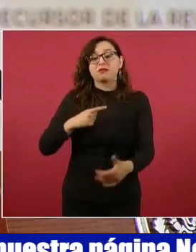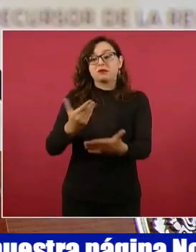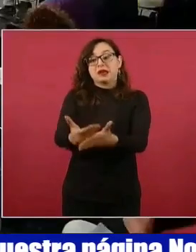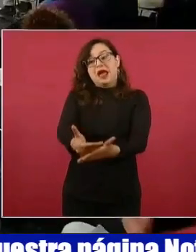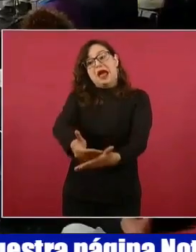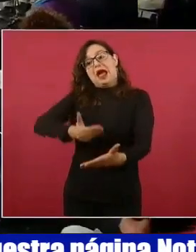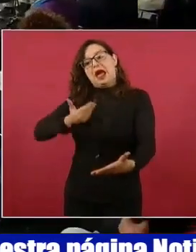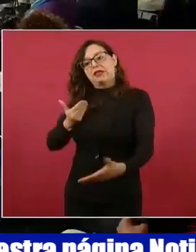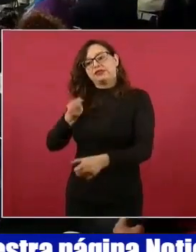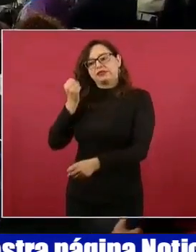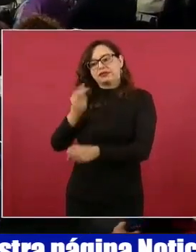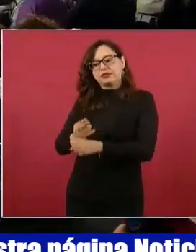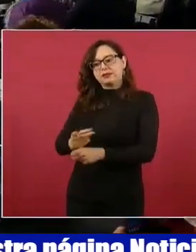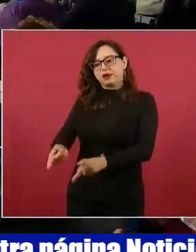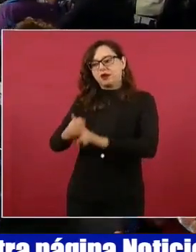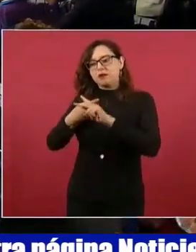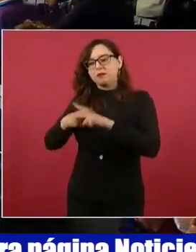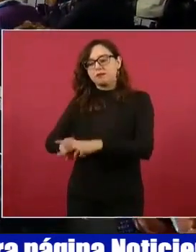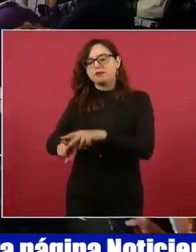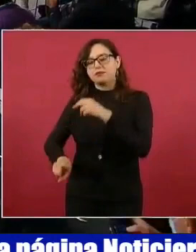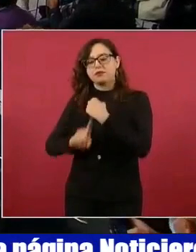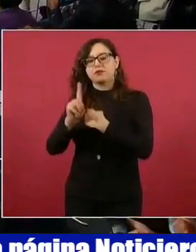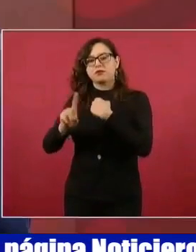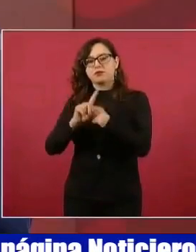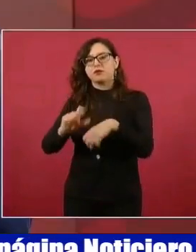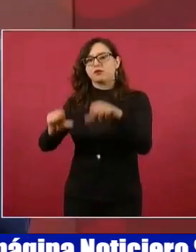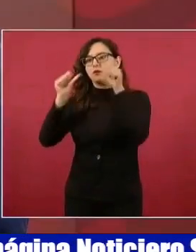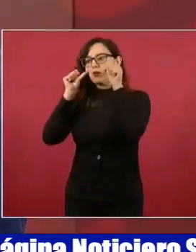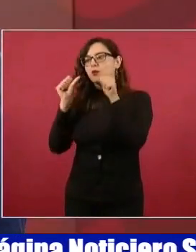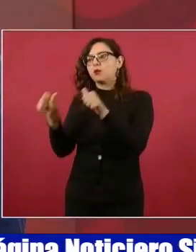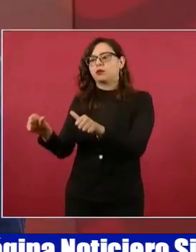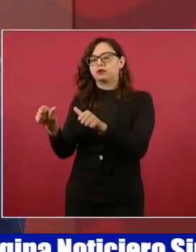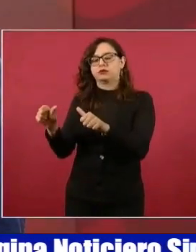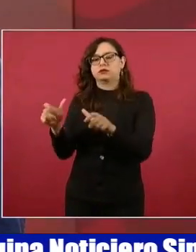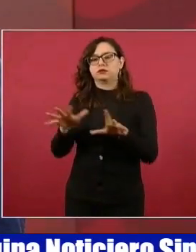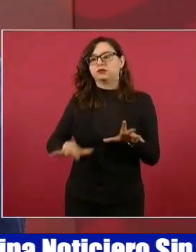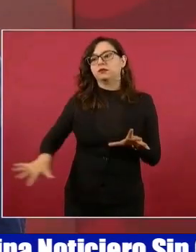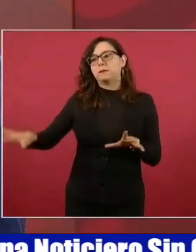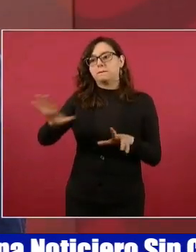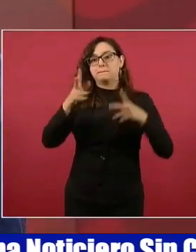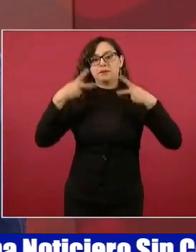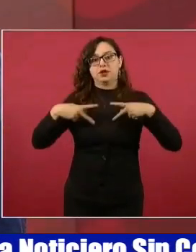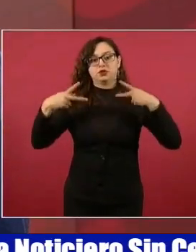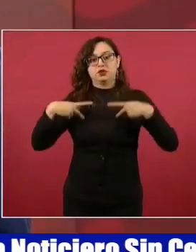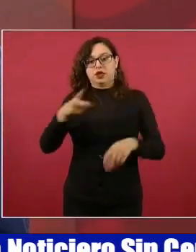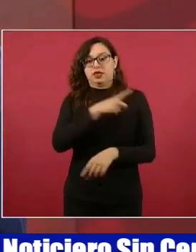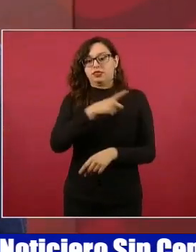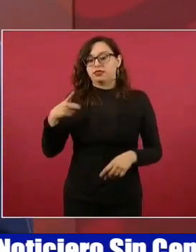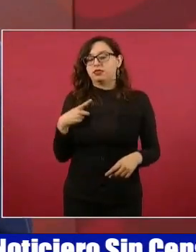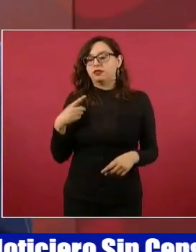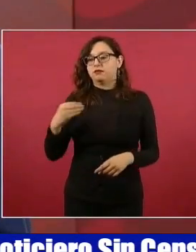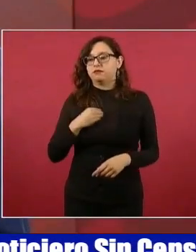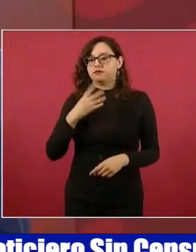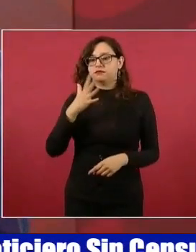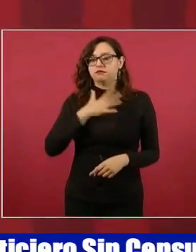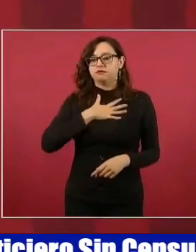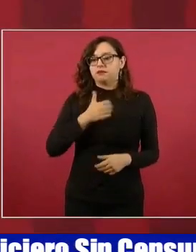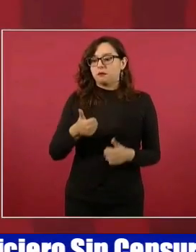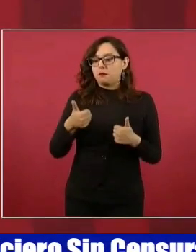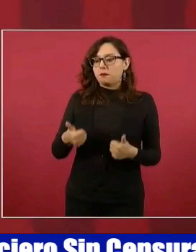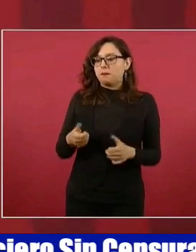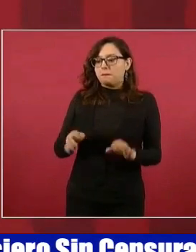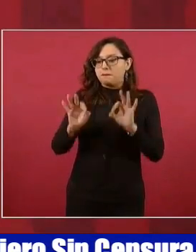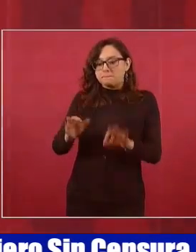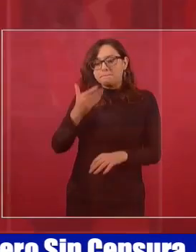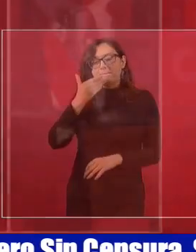presidente insiste en que, aunque él no estaba de acuerdo con el juicio a los expresidentes, bueno, pues sí impulsa una consulta, pero que los